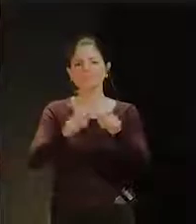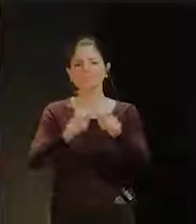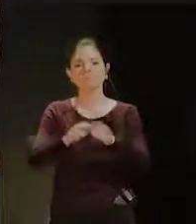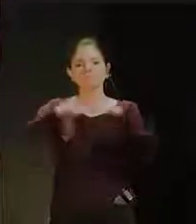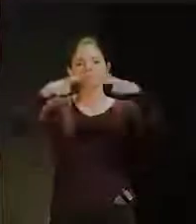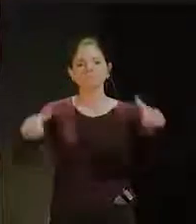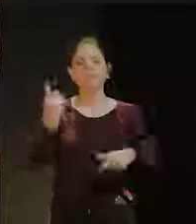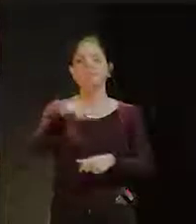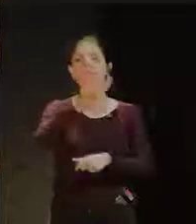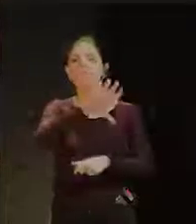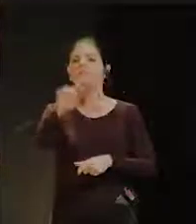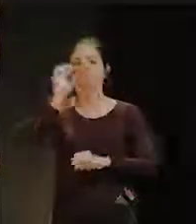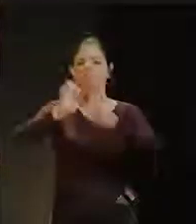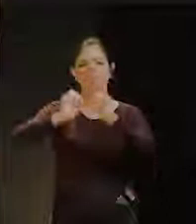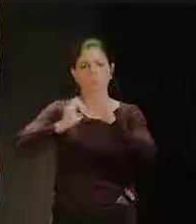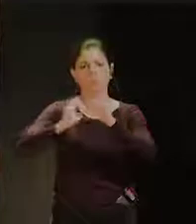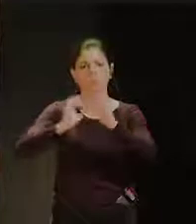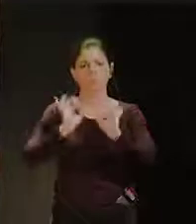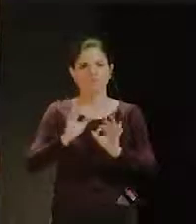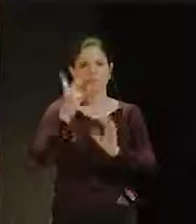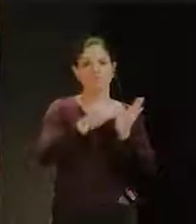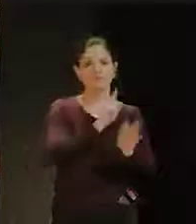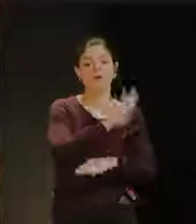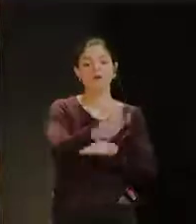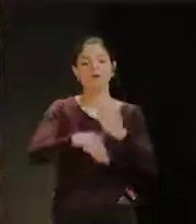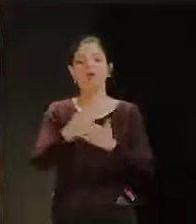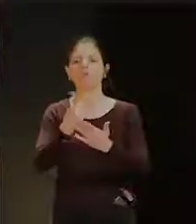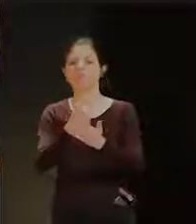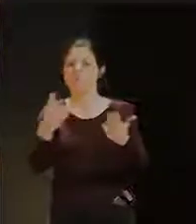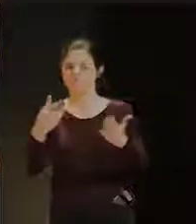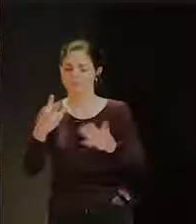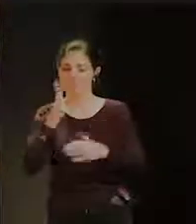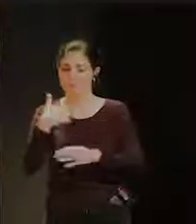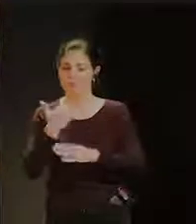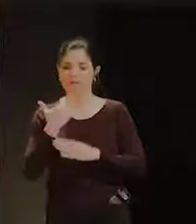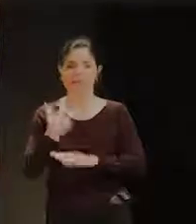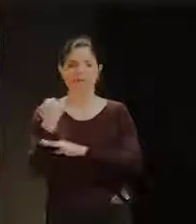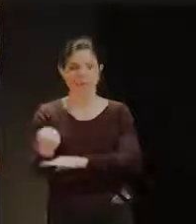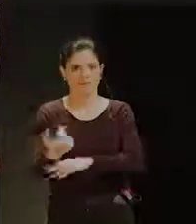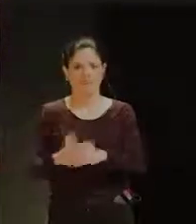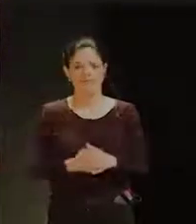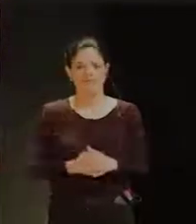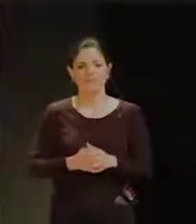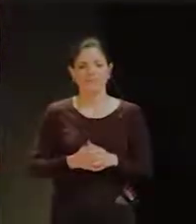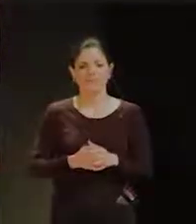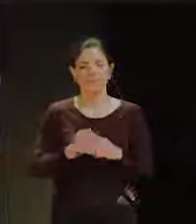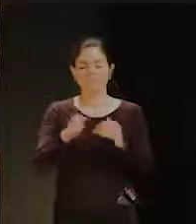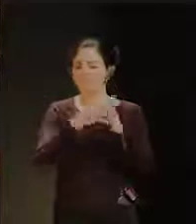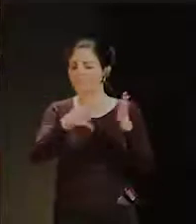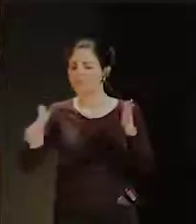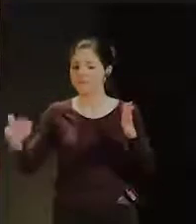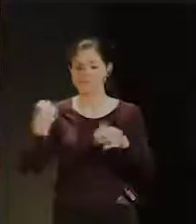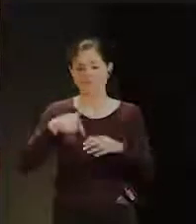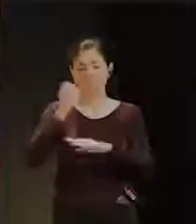aumentado en un 151% entre 2014 y 2018 con nuestro apoyo. A lo largo de